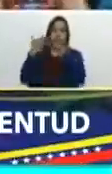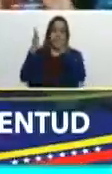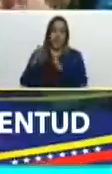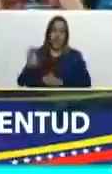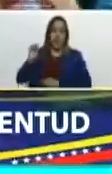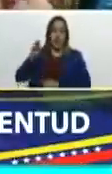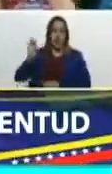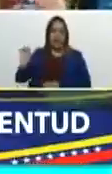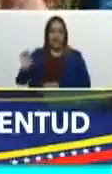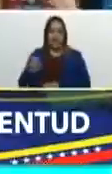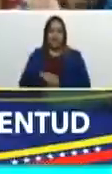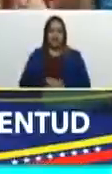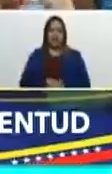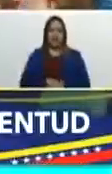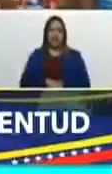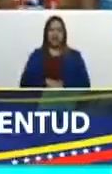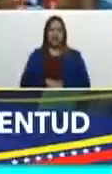OVE.